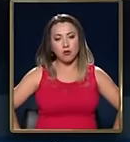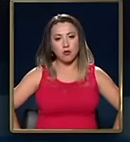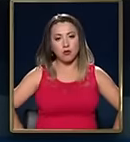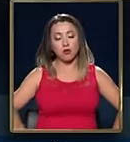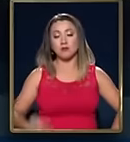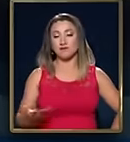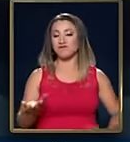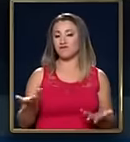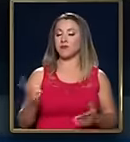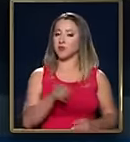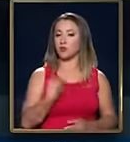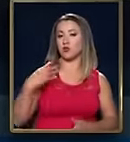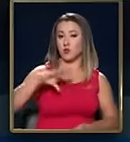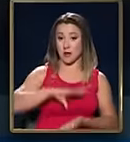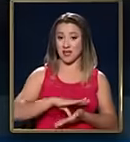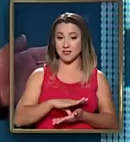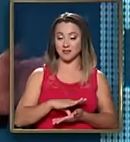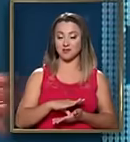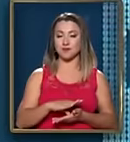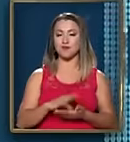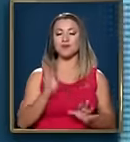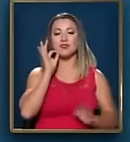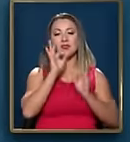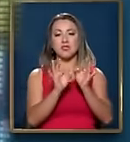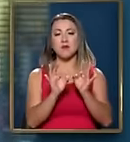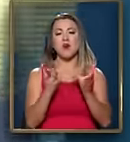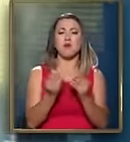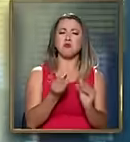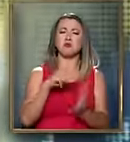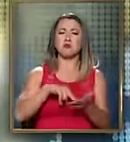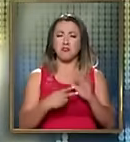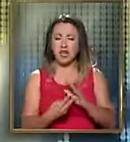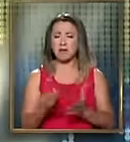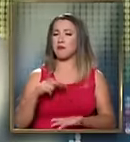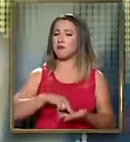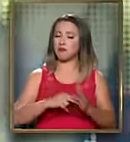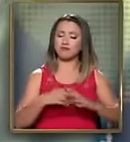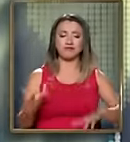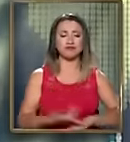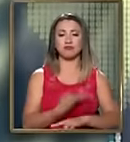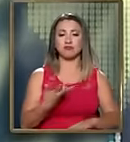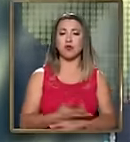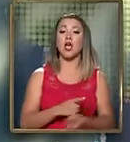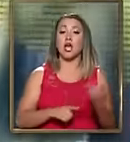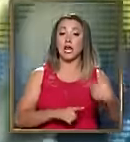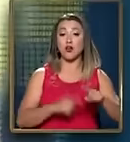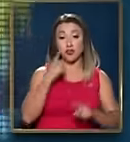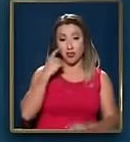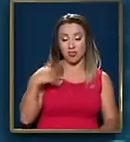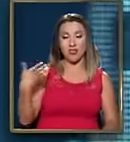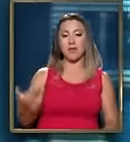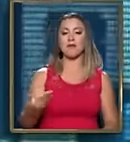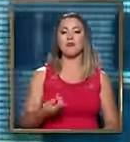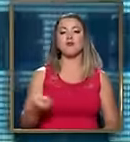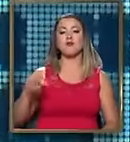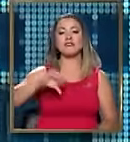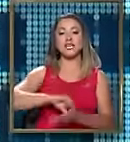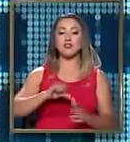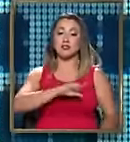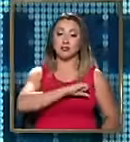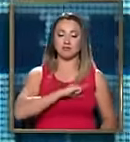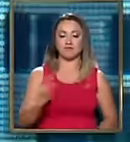Mira, hoy en día nuestro país, como decíamos, tiene tantos problemas, tantas cosas. El otro día andaba en el centro de